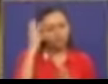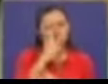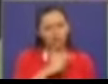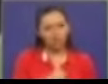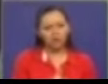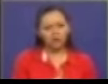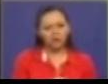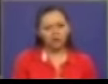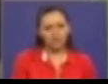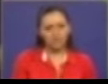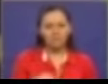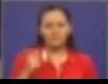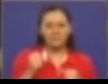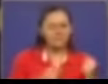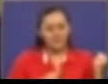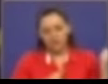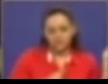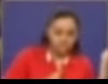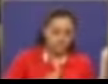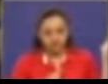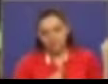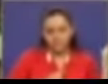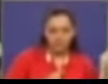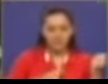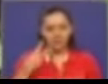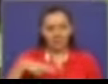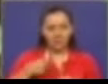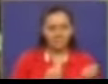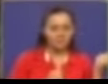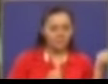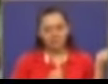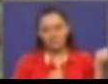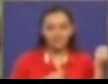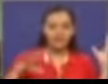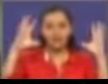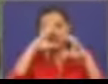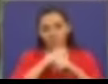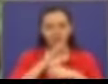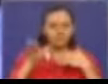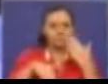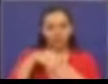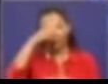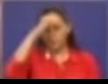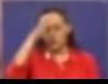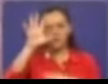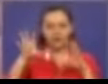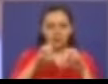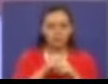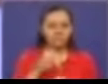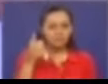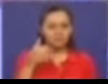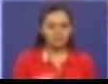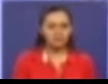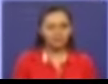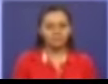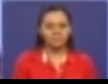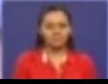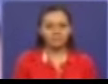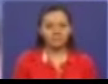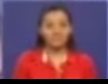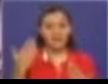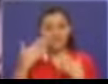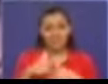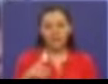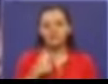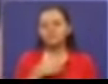y obviamente pues se armó el baile, la farra, en la noche cultural, Mashe. Y luego de eso, ya en calidad